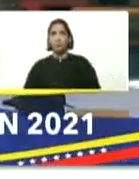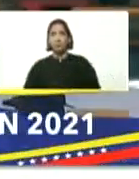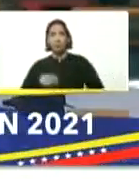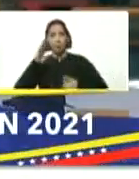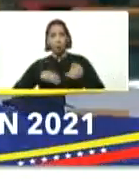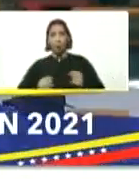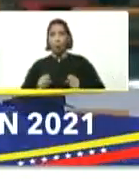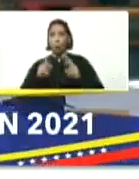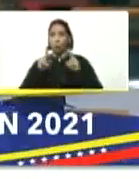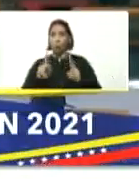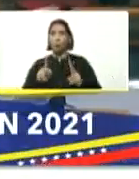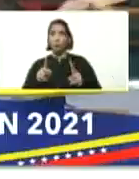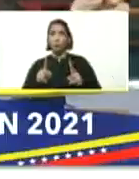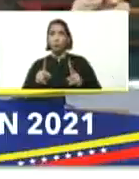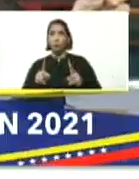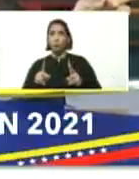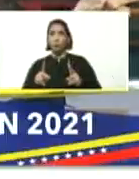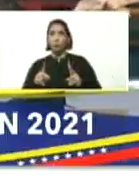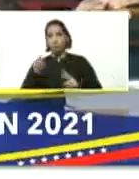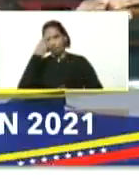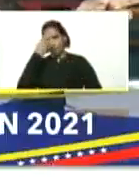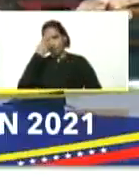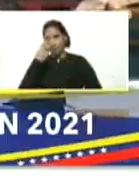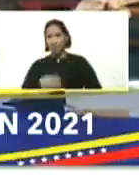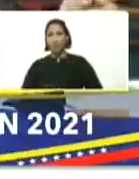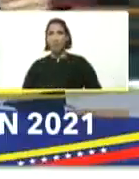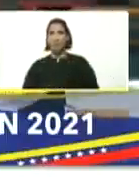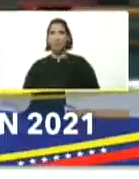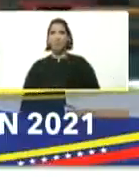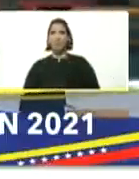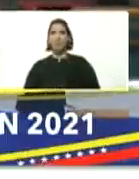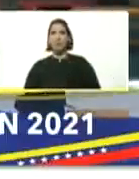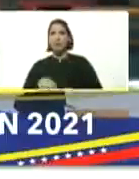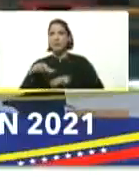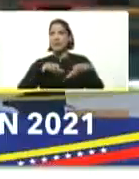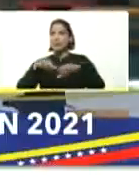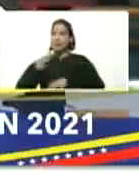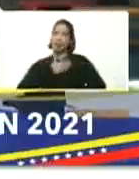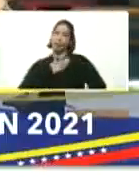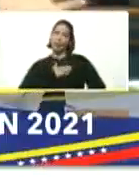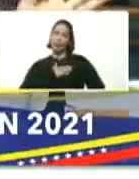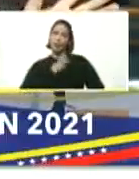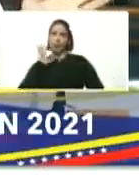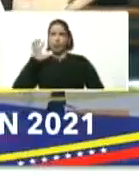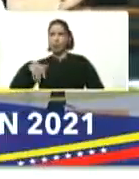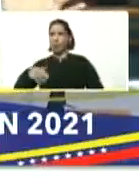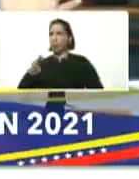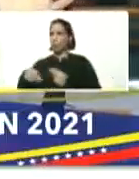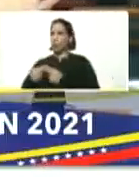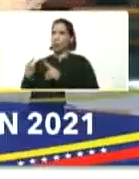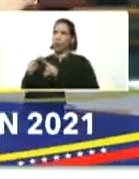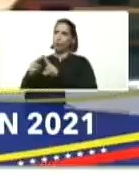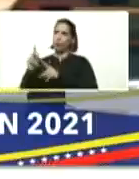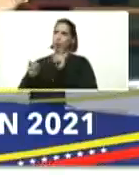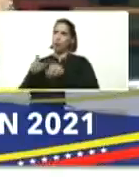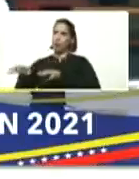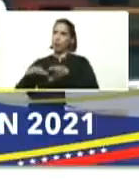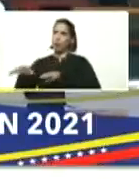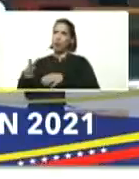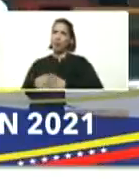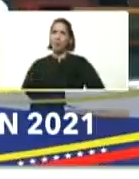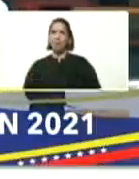última oportunidad del Magallanes. ¿Tú eres magallanero? De los Tigres. De los Tigres, Naguara. Yo nunca había conocido a alguien de los Tigres en mi vida.